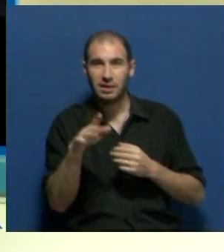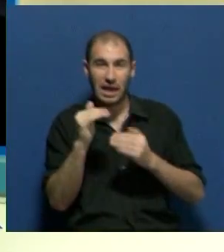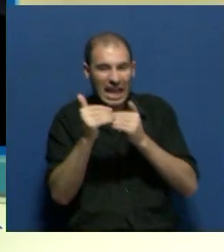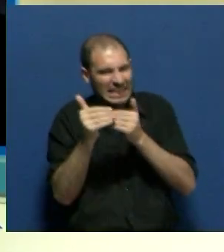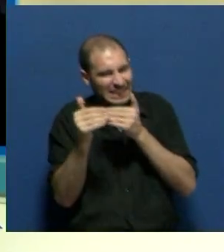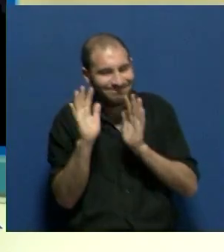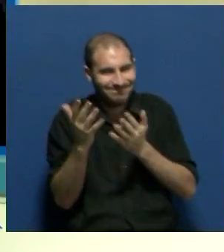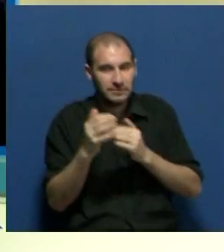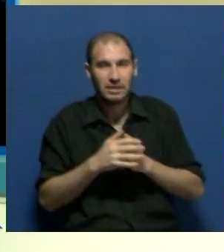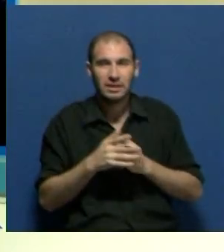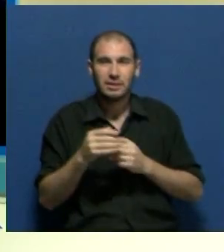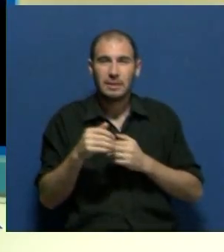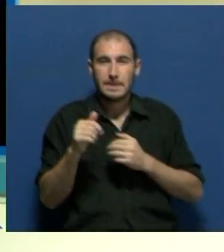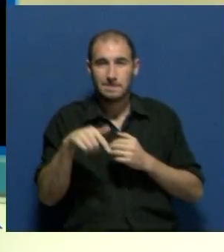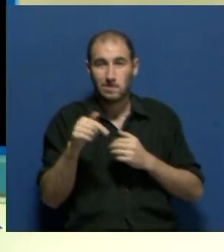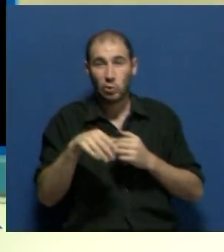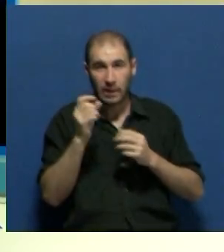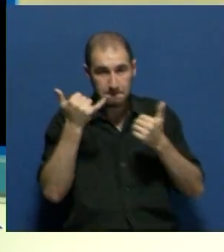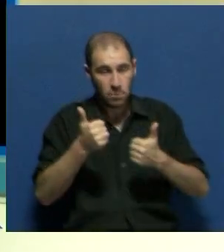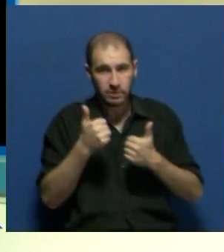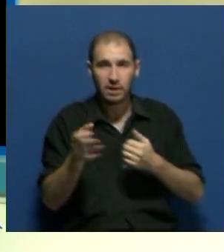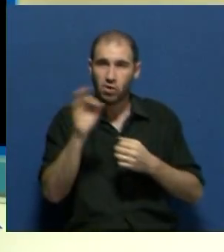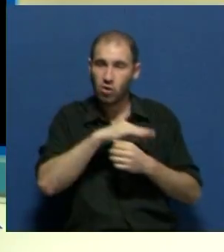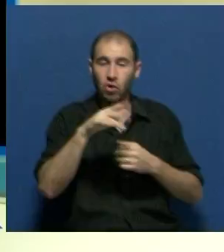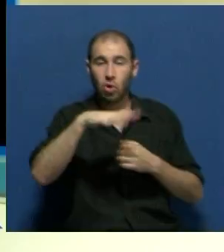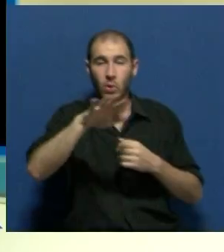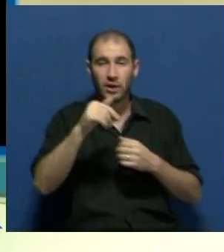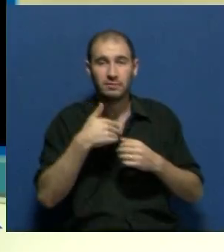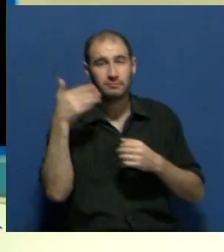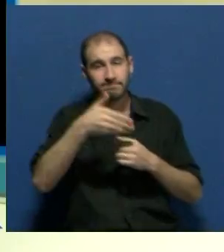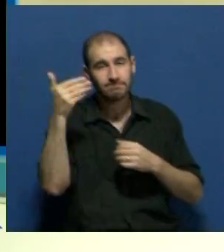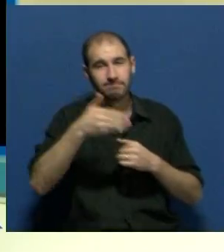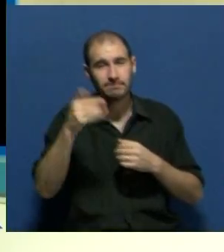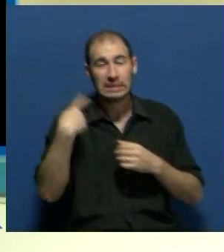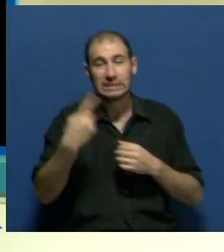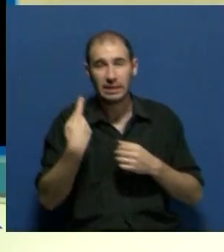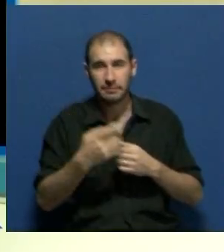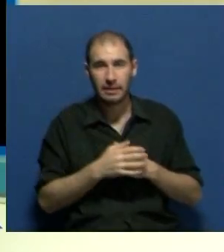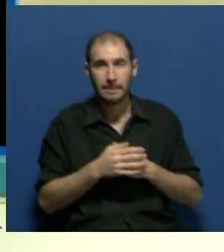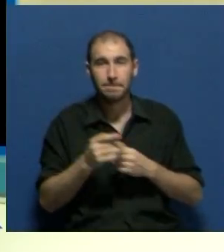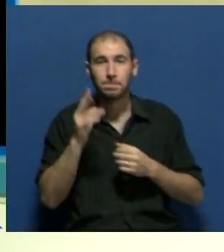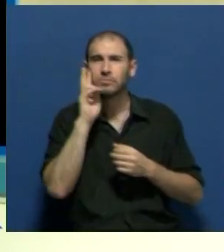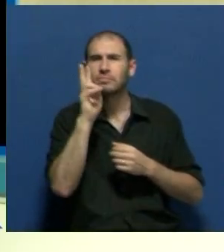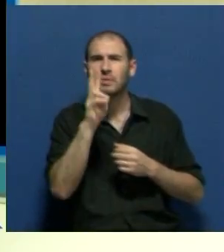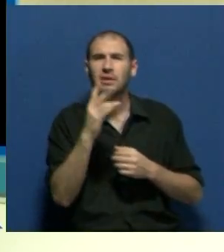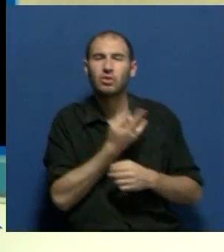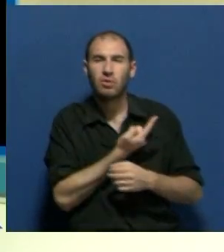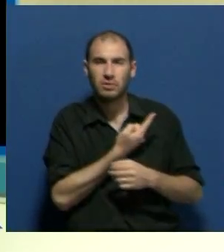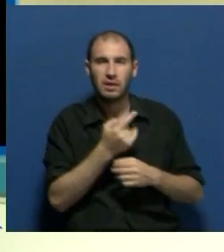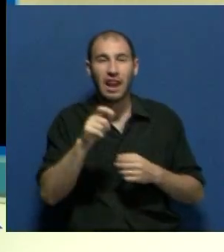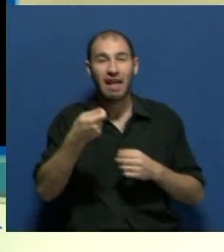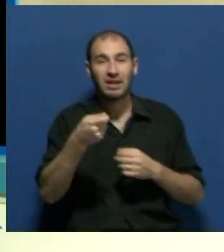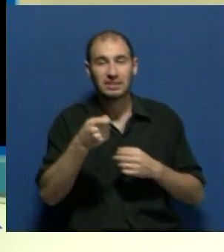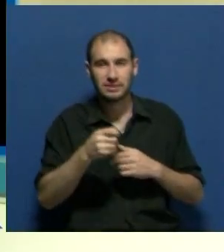ahí, digamos que voy a estar bastante bien. O un lugar donde nosotros vamos bastante seguido para hacer observaciones es en